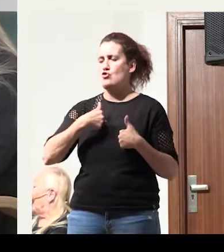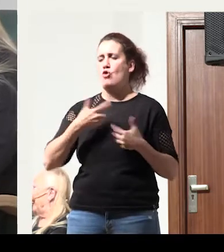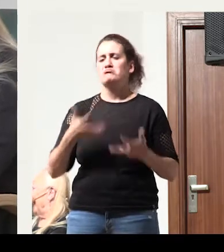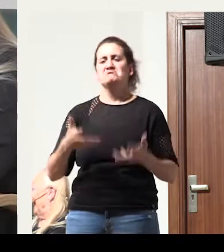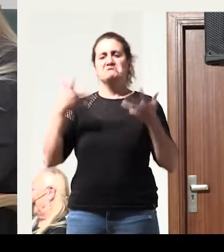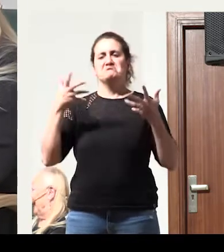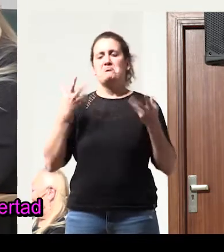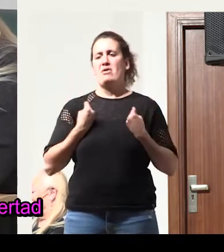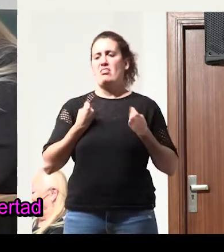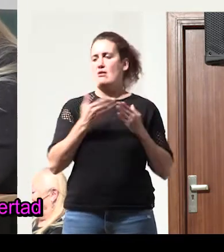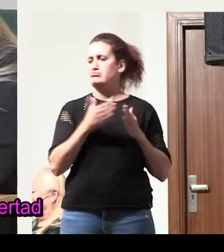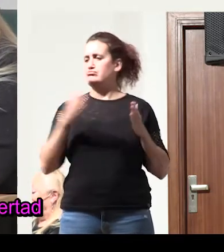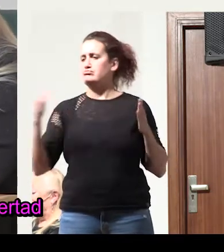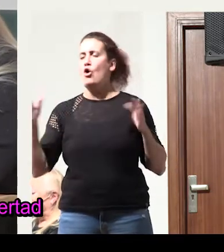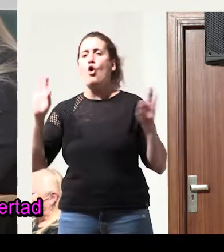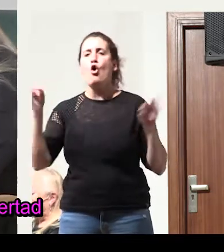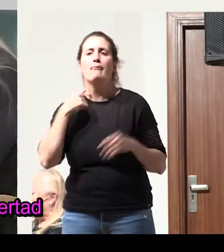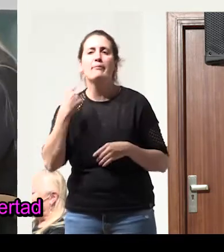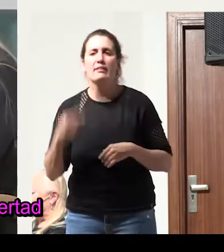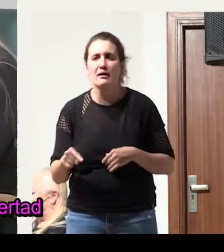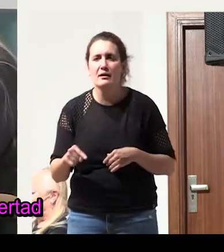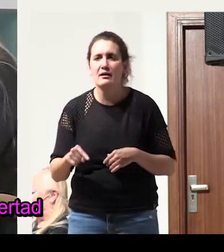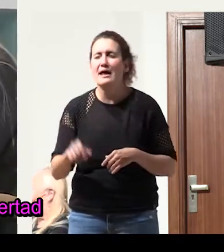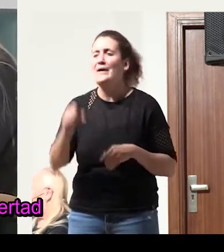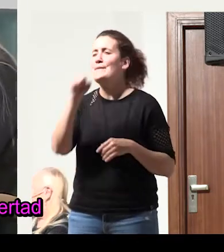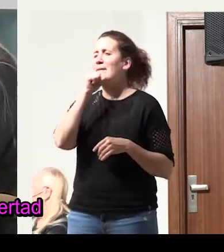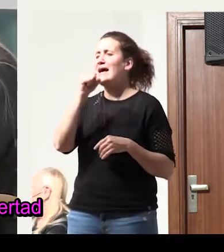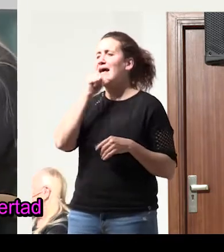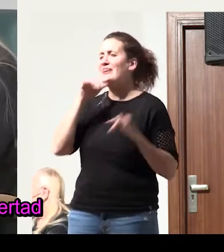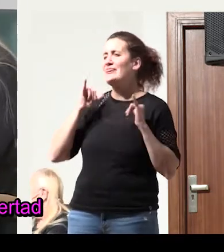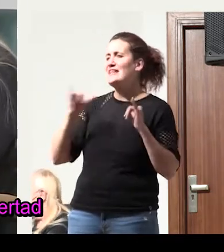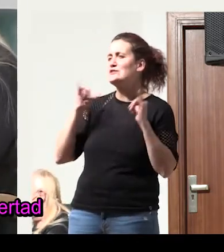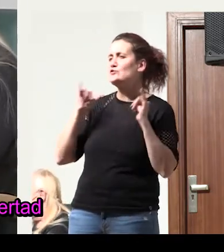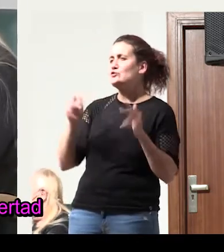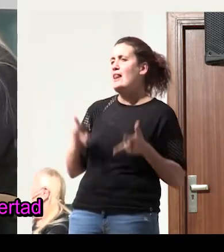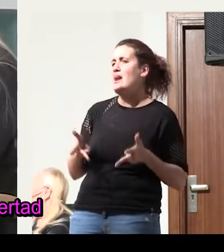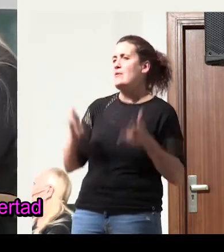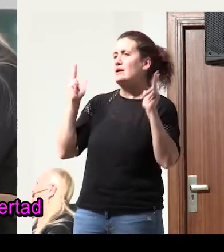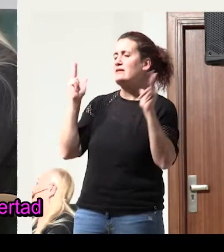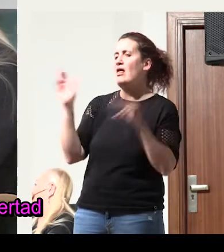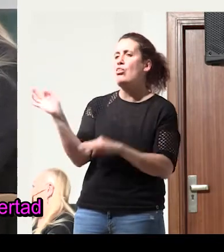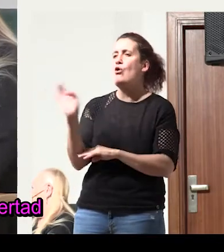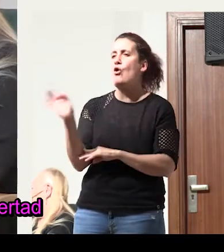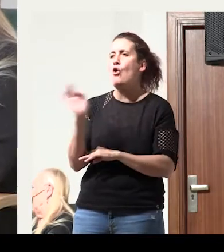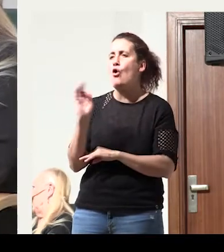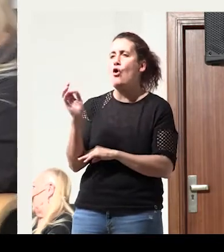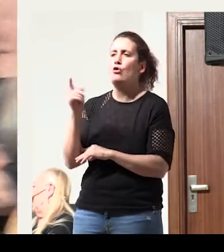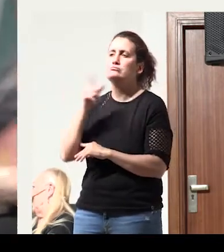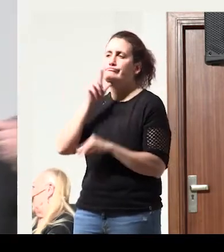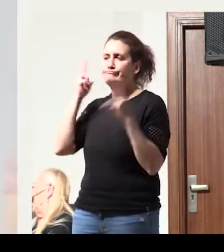perdido? ¿Y la vejez es un disfrute de libertad o de sometimiento?